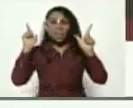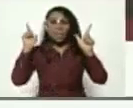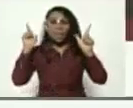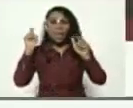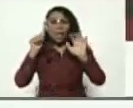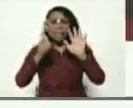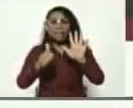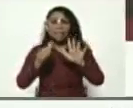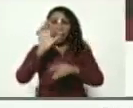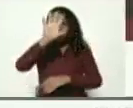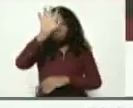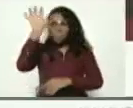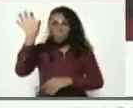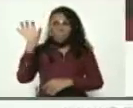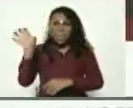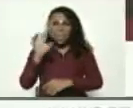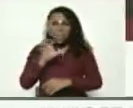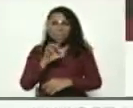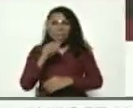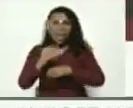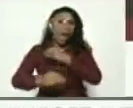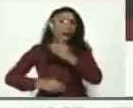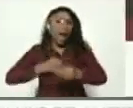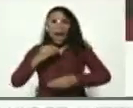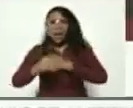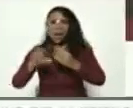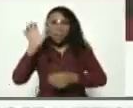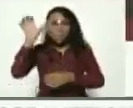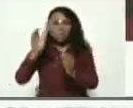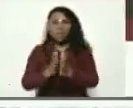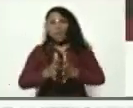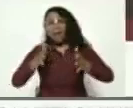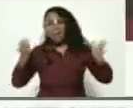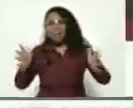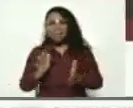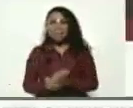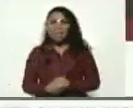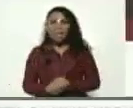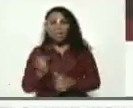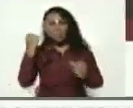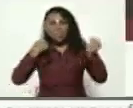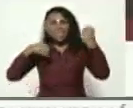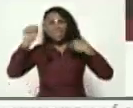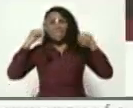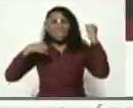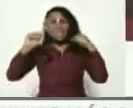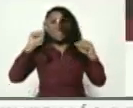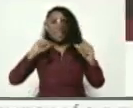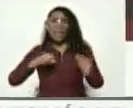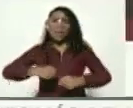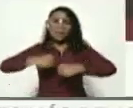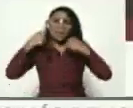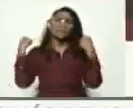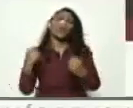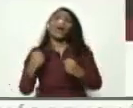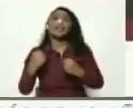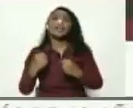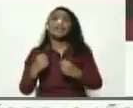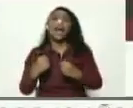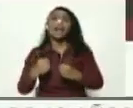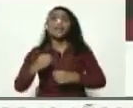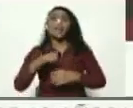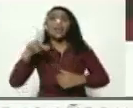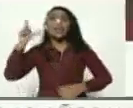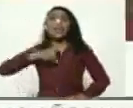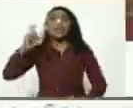6 naciones, que forjaría la patria grande con su rebeldía, con su radicalidad, con sus ansias,